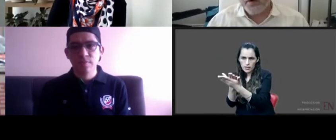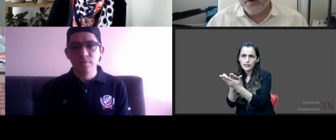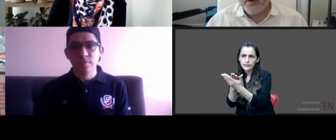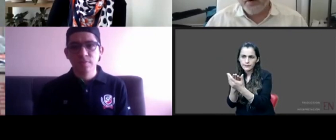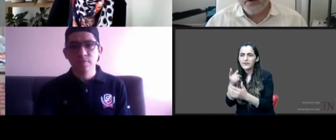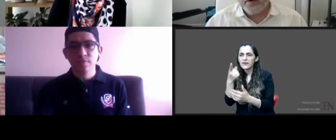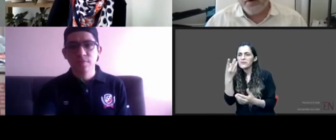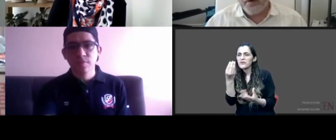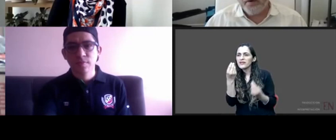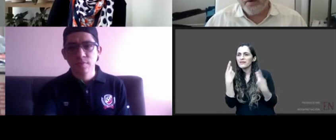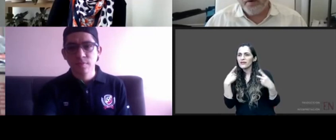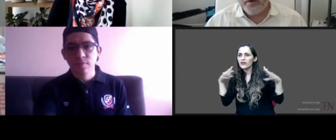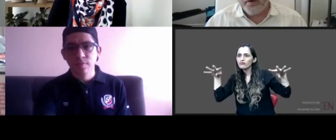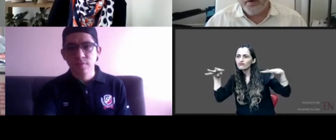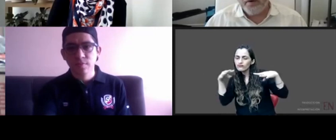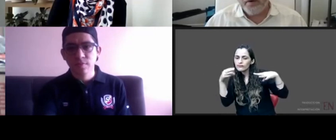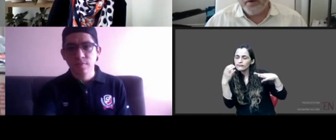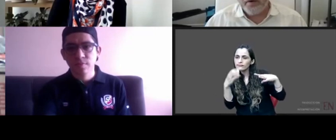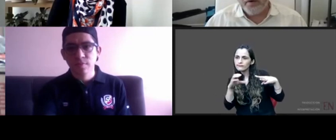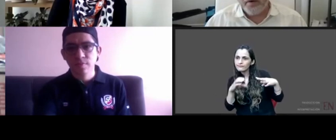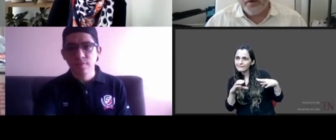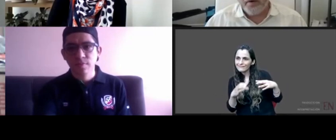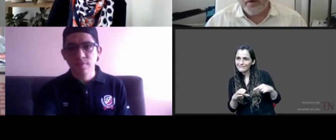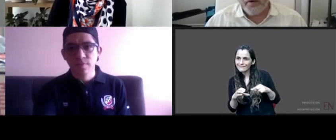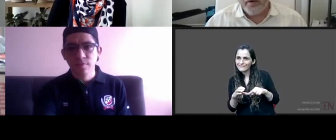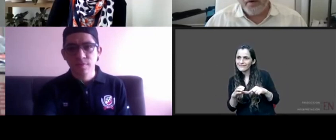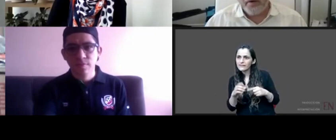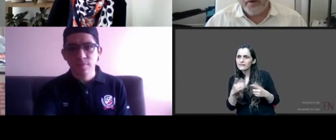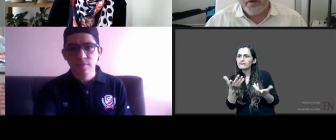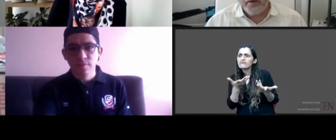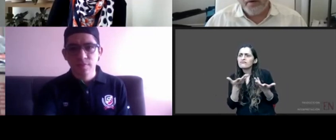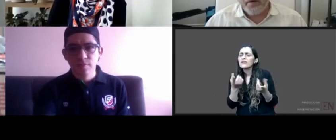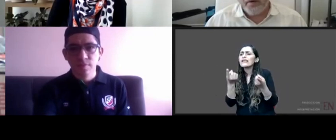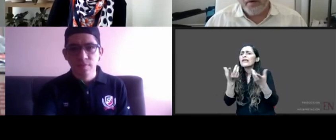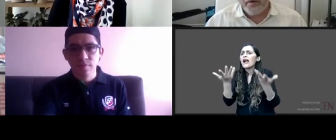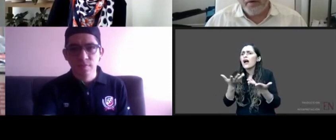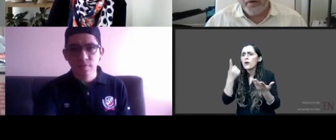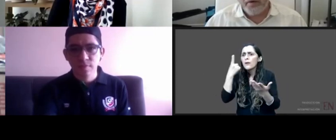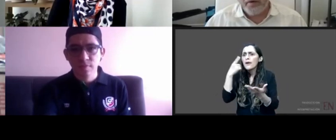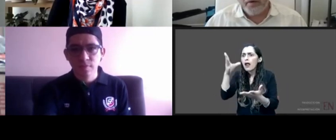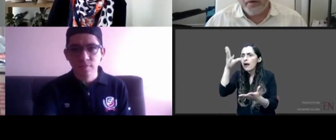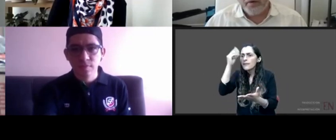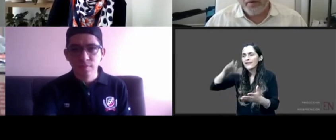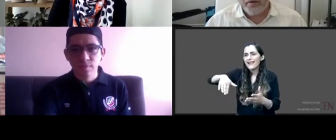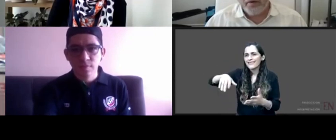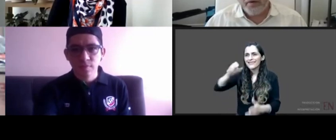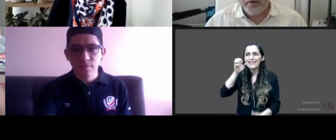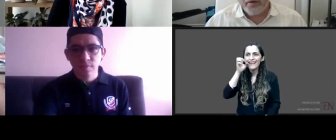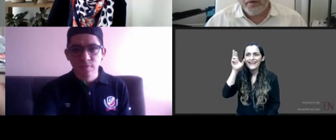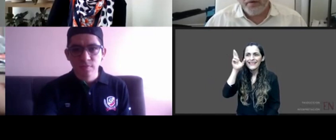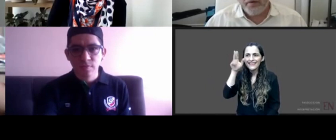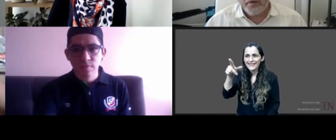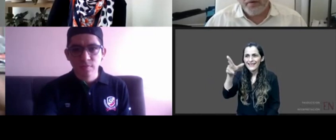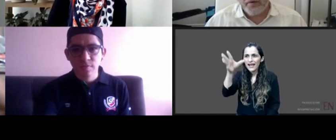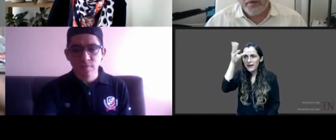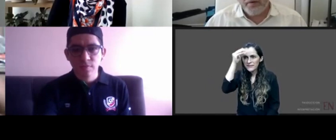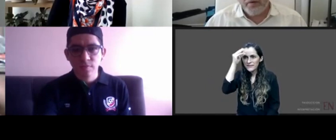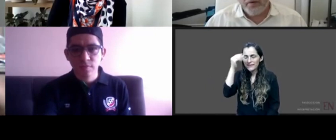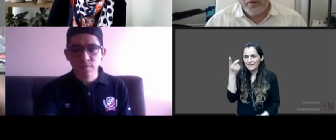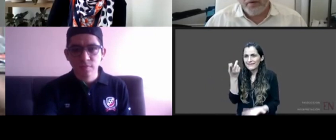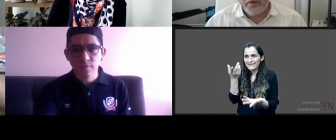comentándonos qué hacen, a dónde se dirigen, cómo pueden tener esto que Eric dice muy claramente, que las